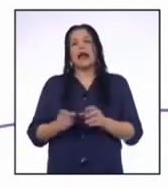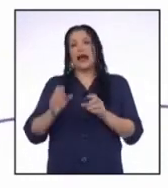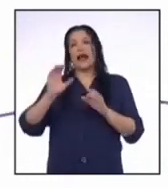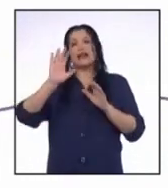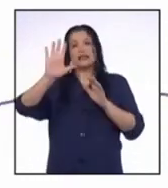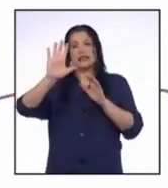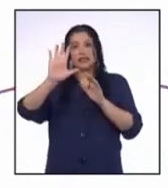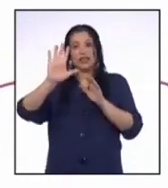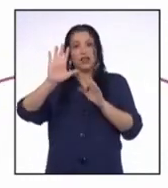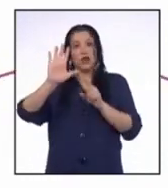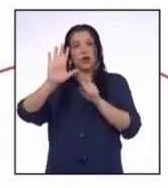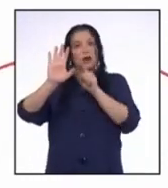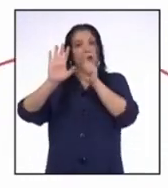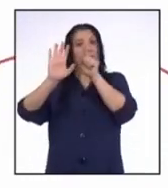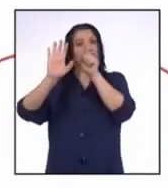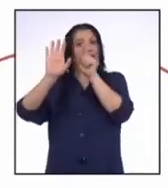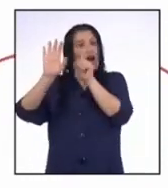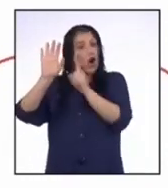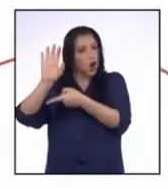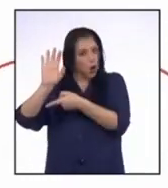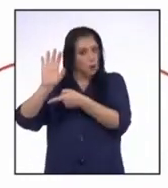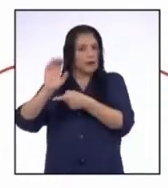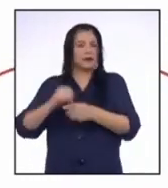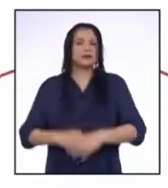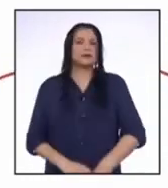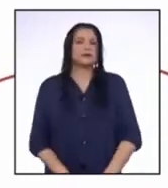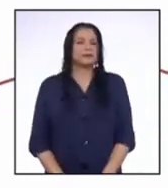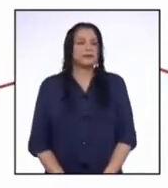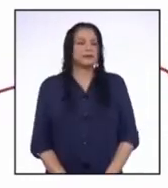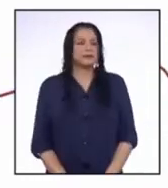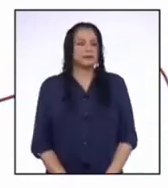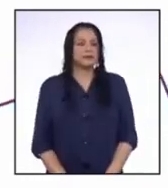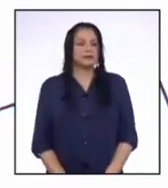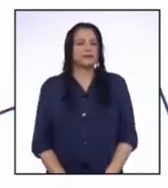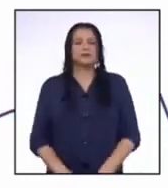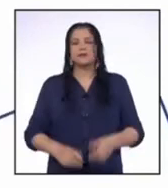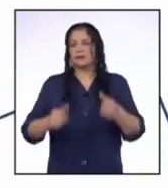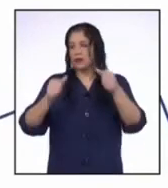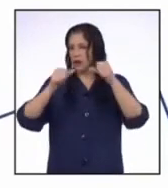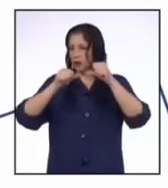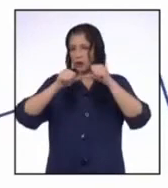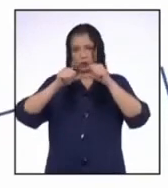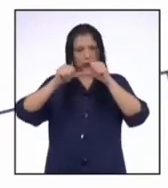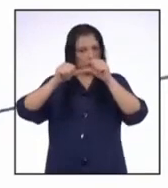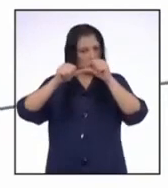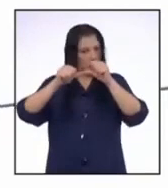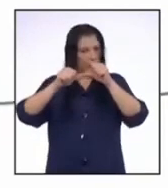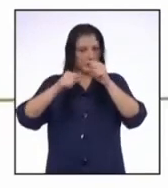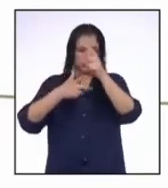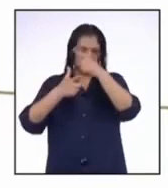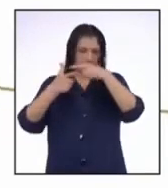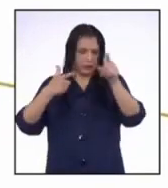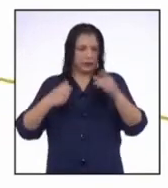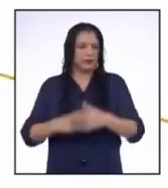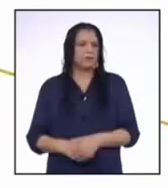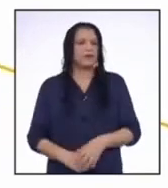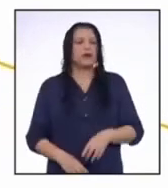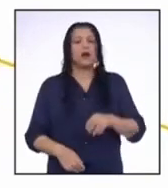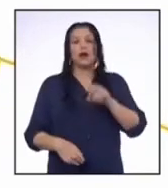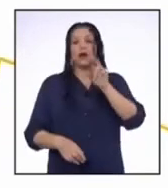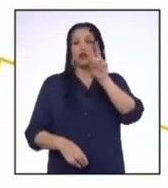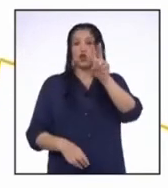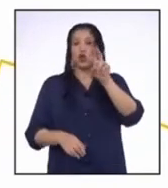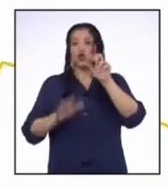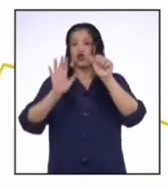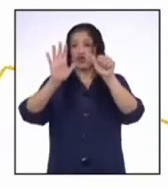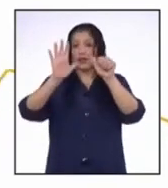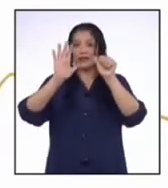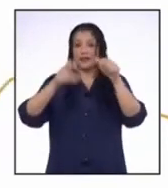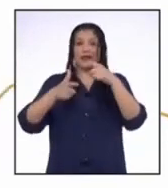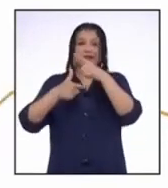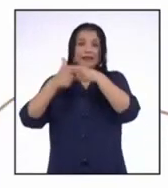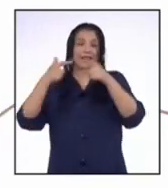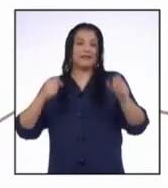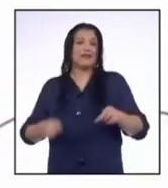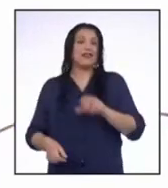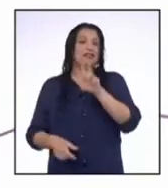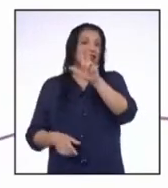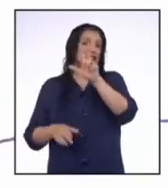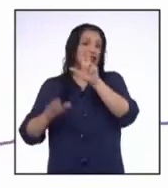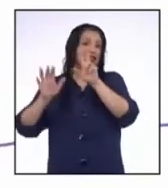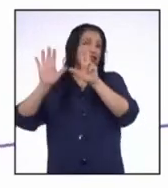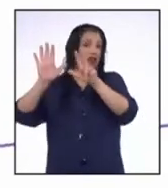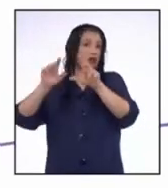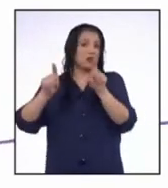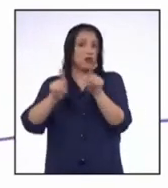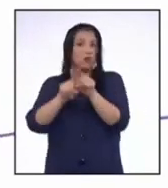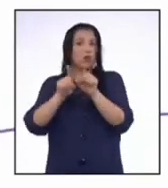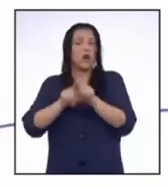cociente escribimos la coma después del 5. Y continuamos con la división. 266 entre 38